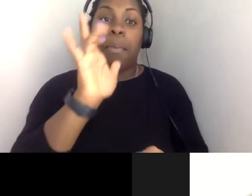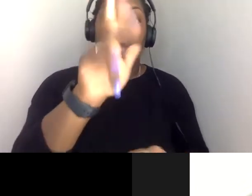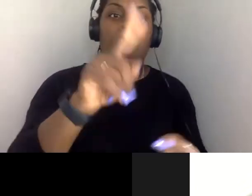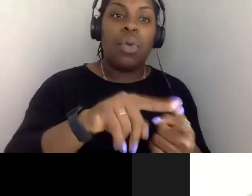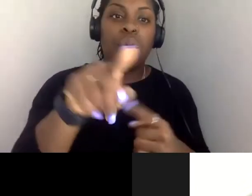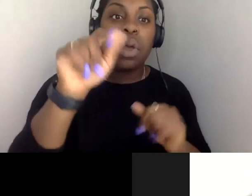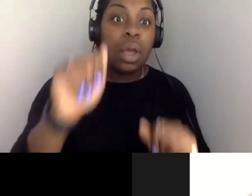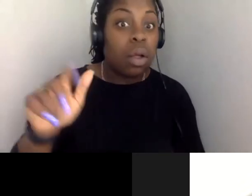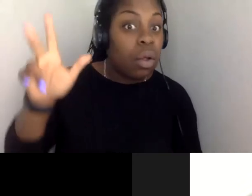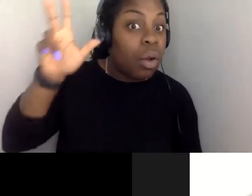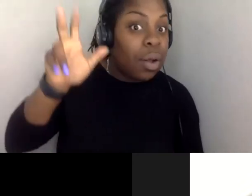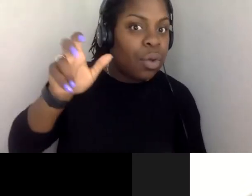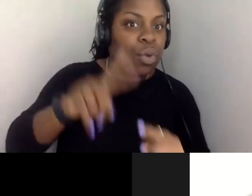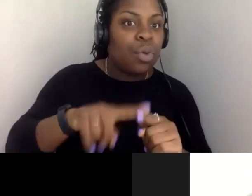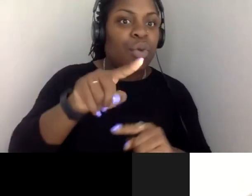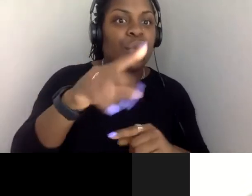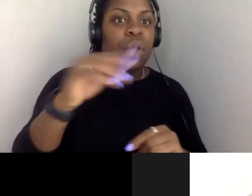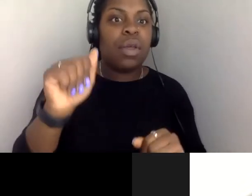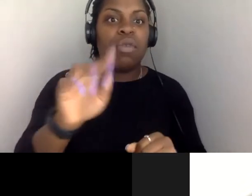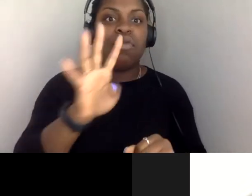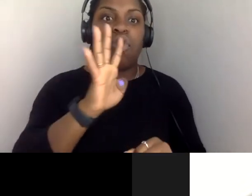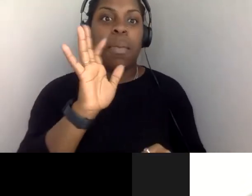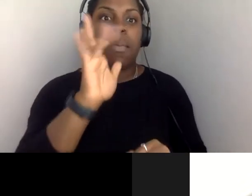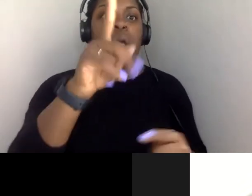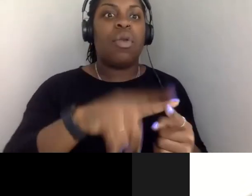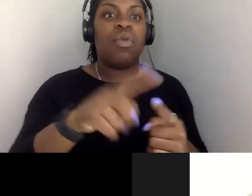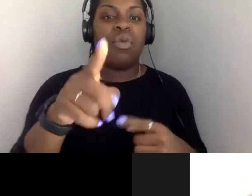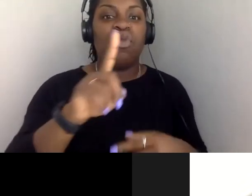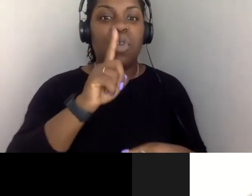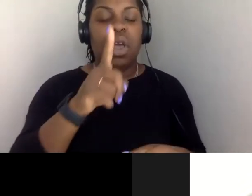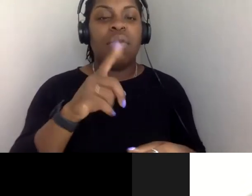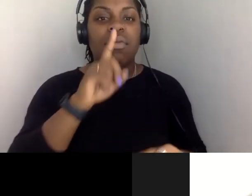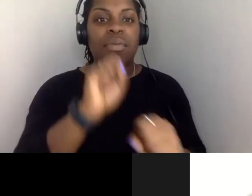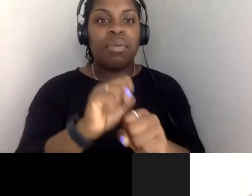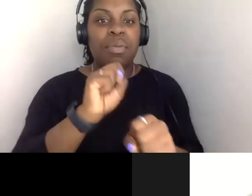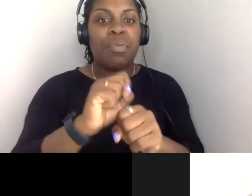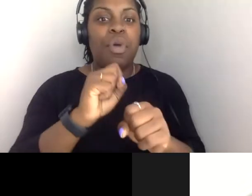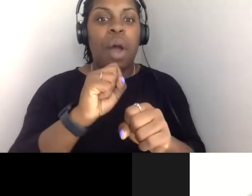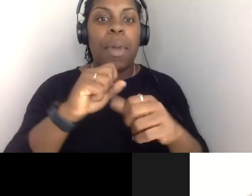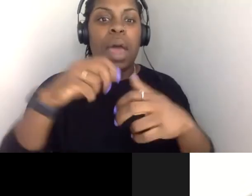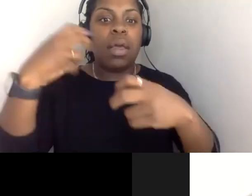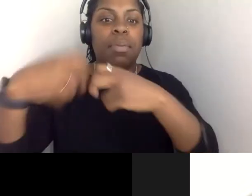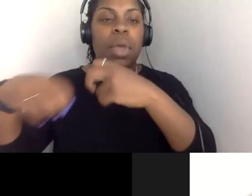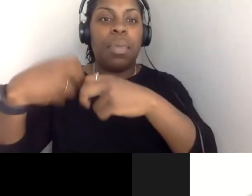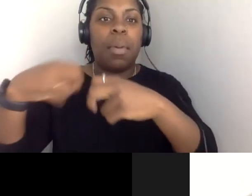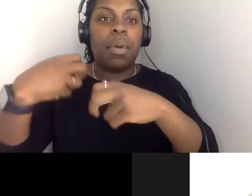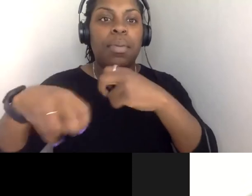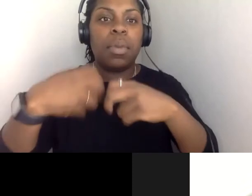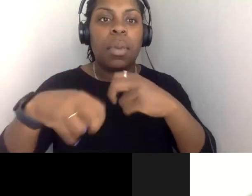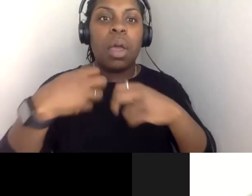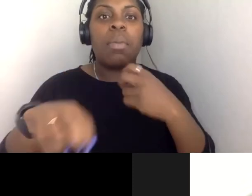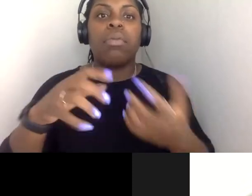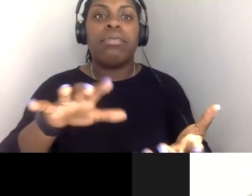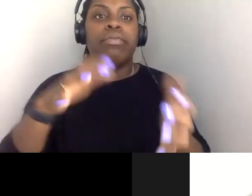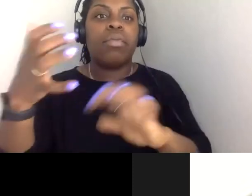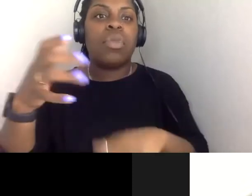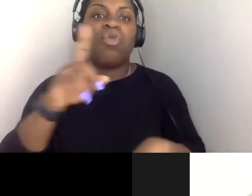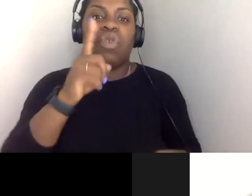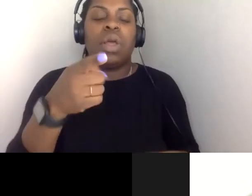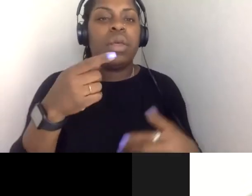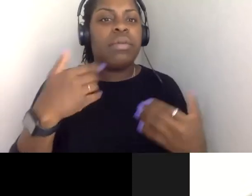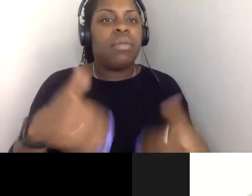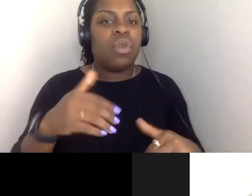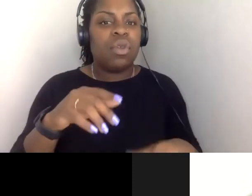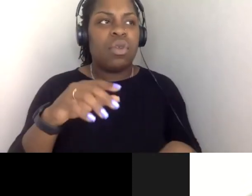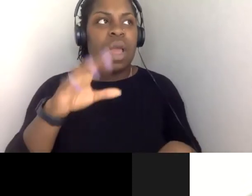te hablan para atrás, te pueden escuchar y te pueden hablar, lo que es muy problemático si estás en algún tipo de lugar público, por ejemplo, y de